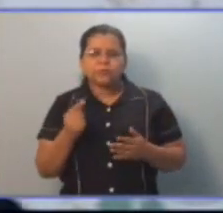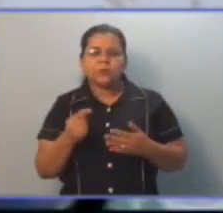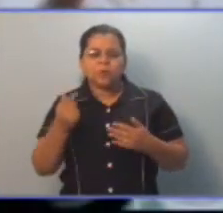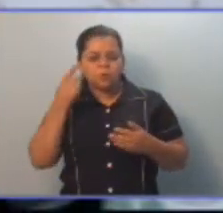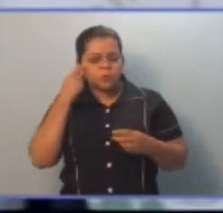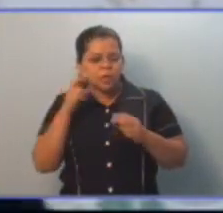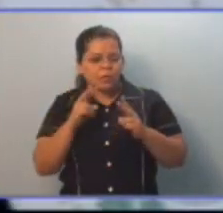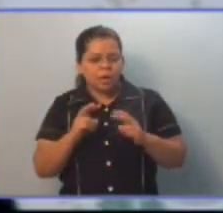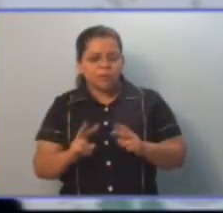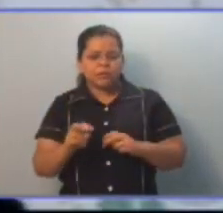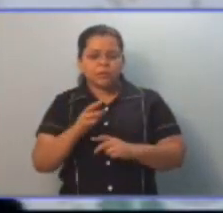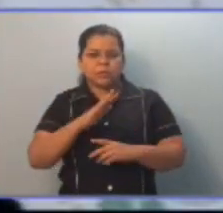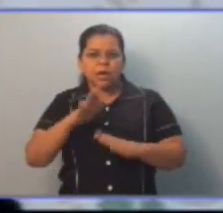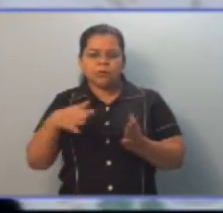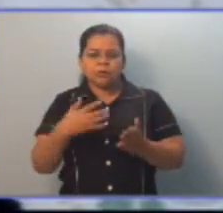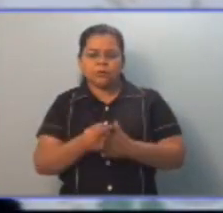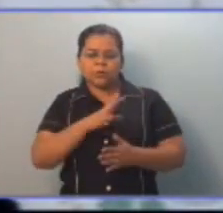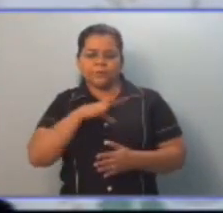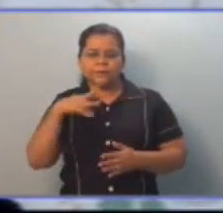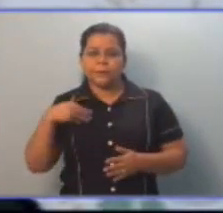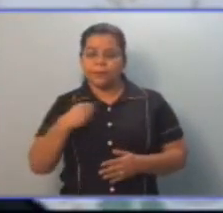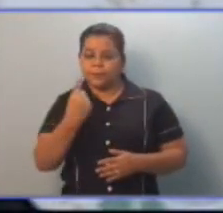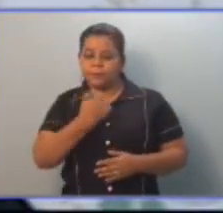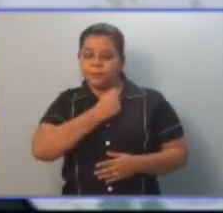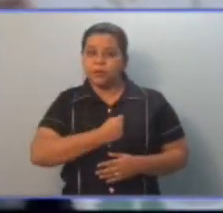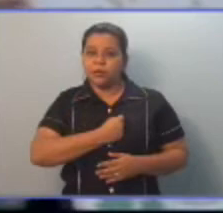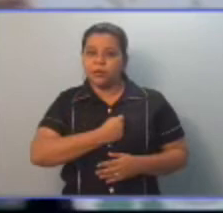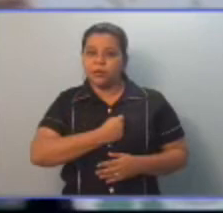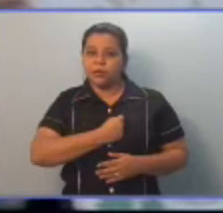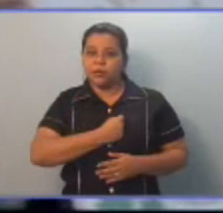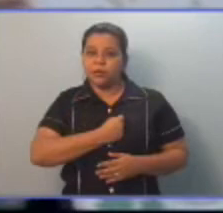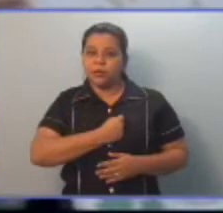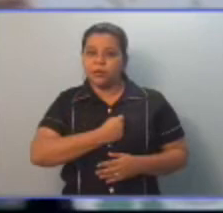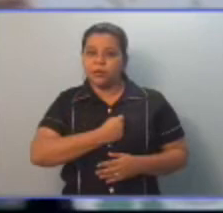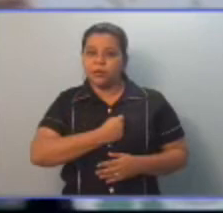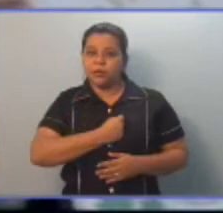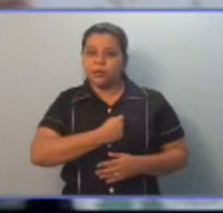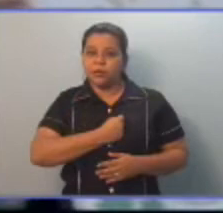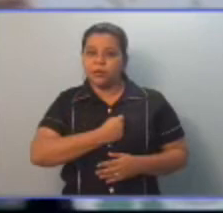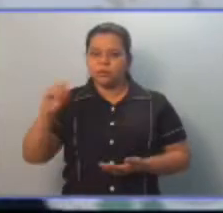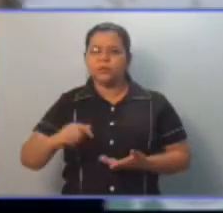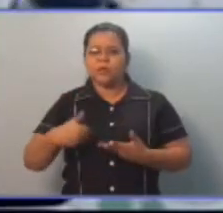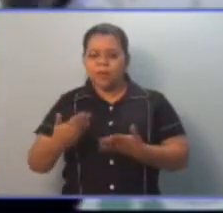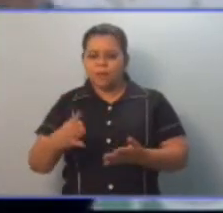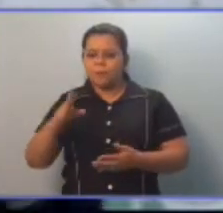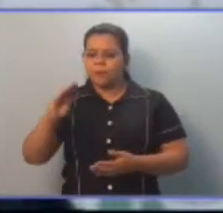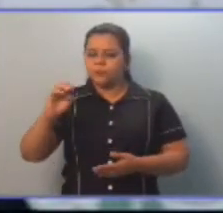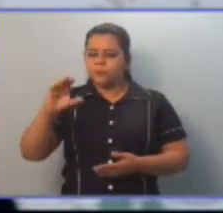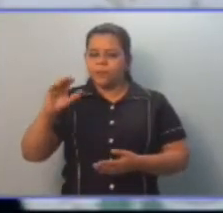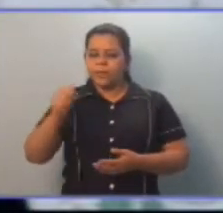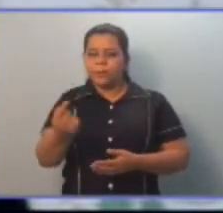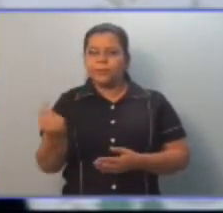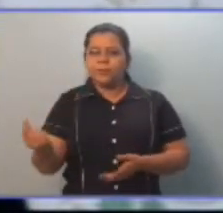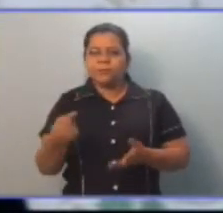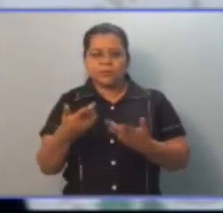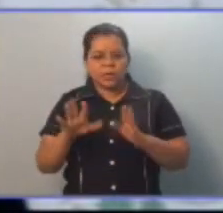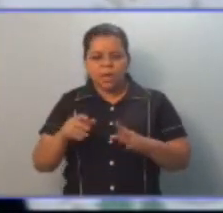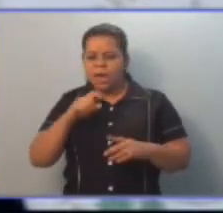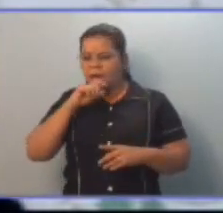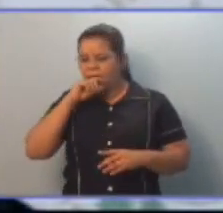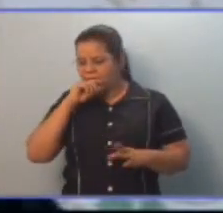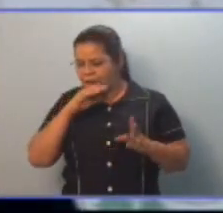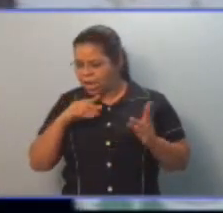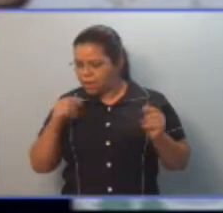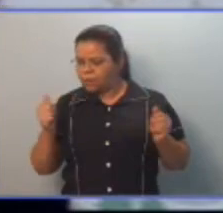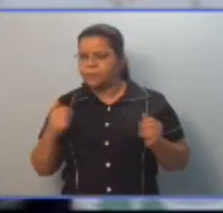de esas víctimas del mozote? ¿Por qué no fomentamos becas especiales para que esas personas salgan de la pobreza en que están? ¿Por qué no